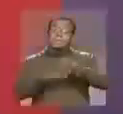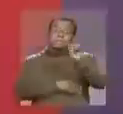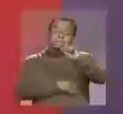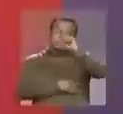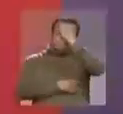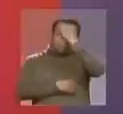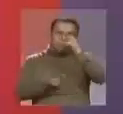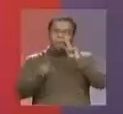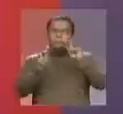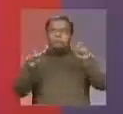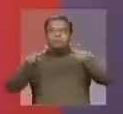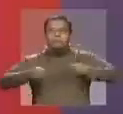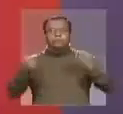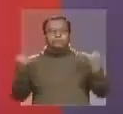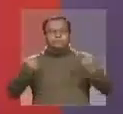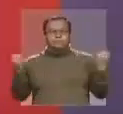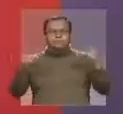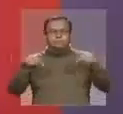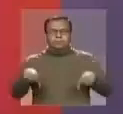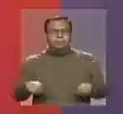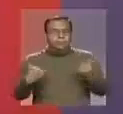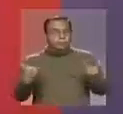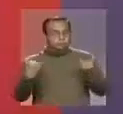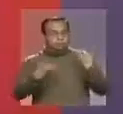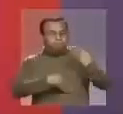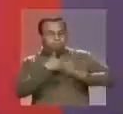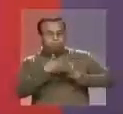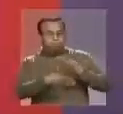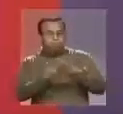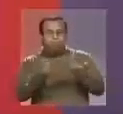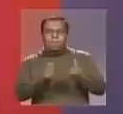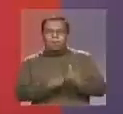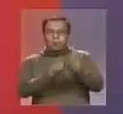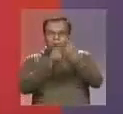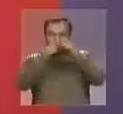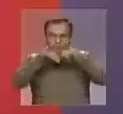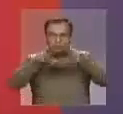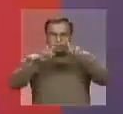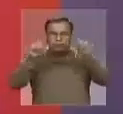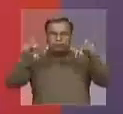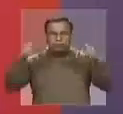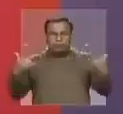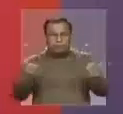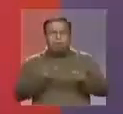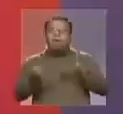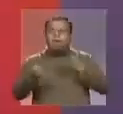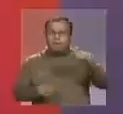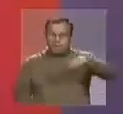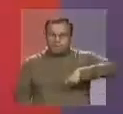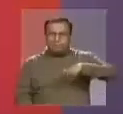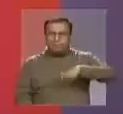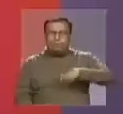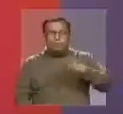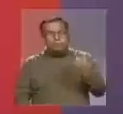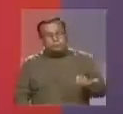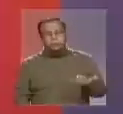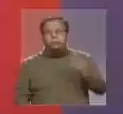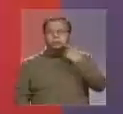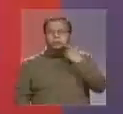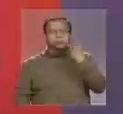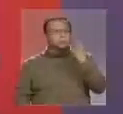clave específicamente en Bogotá es abordar todas estas políticas públicas y medidas que son necesarias. Y voy a